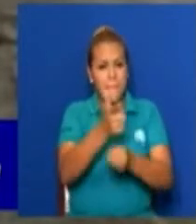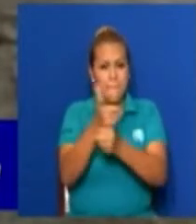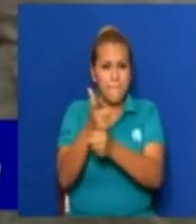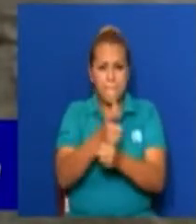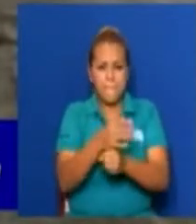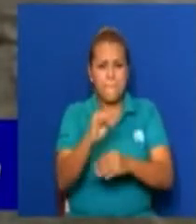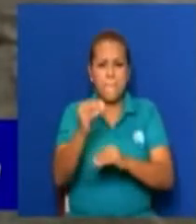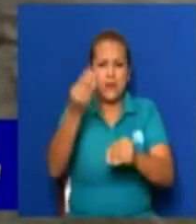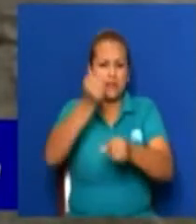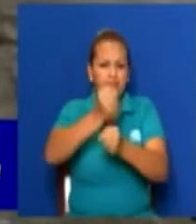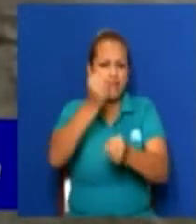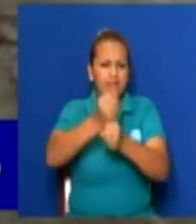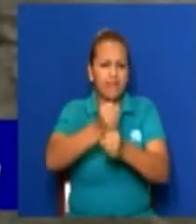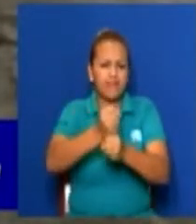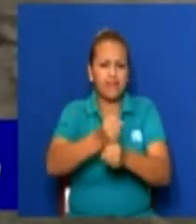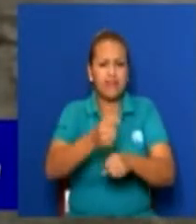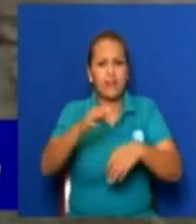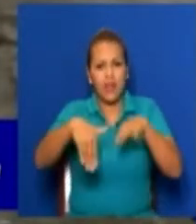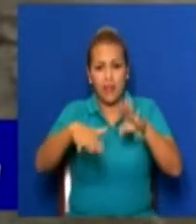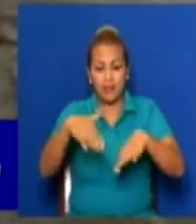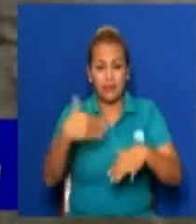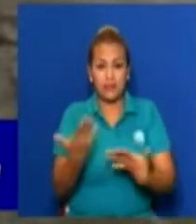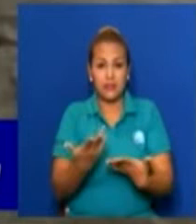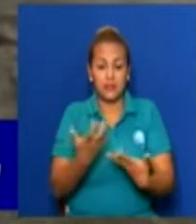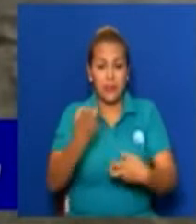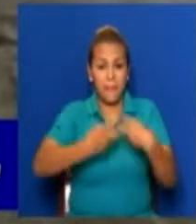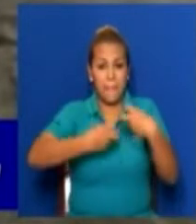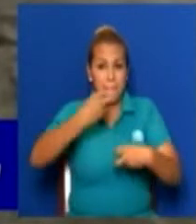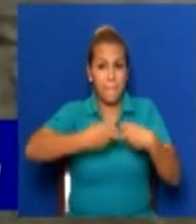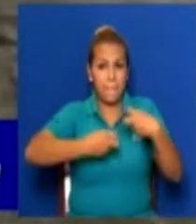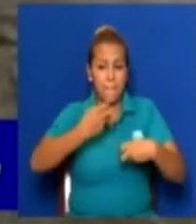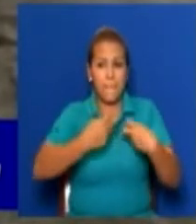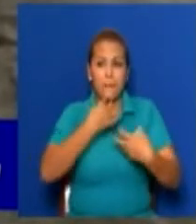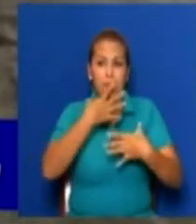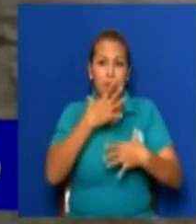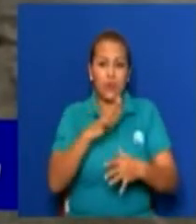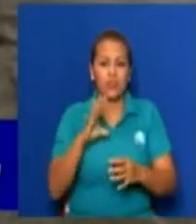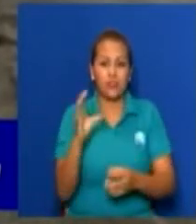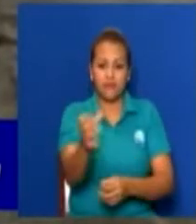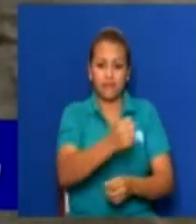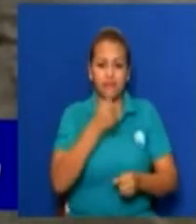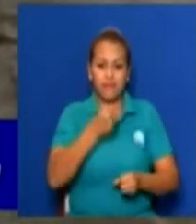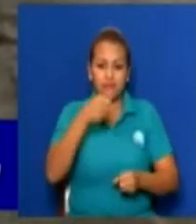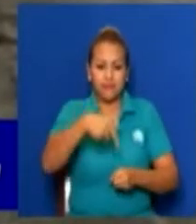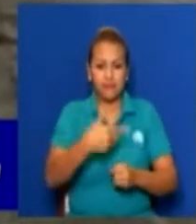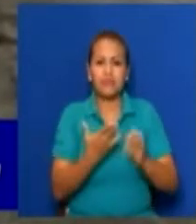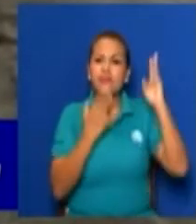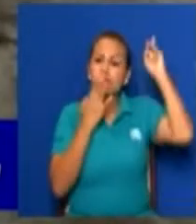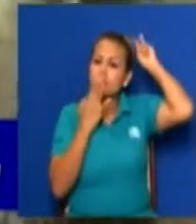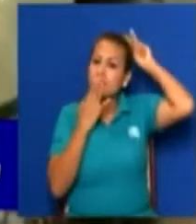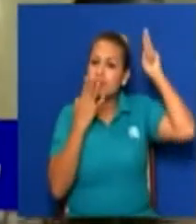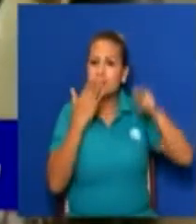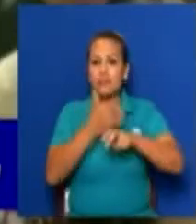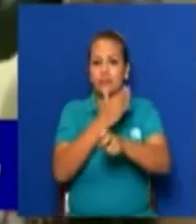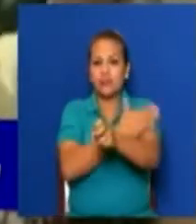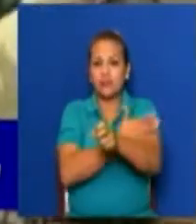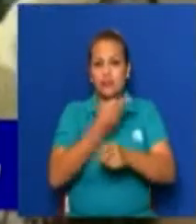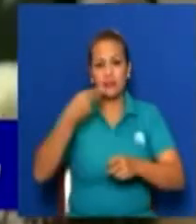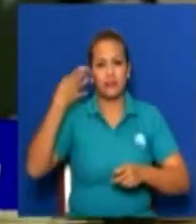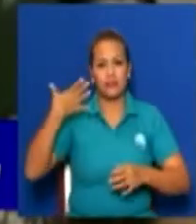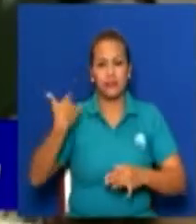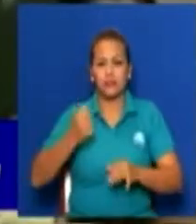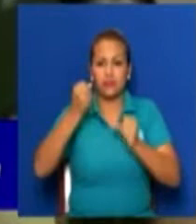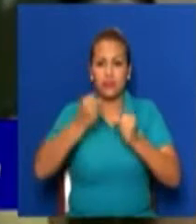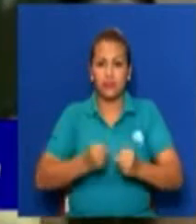producción, quien se queda con ellos, tanto una clase dominante, que es la clase esclavista, como los hombres